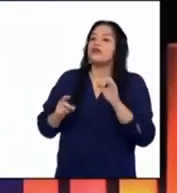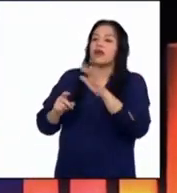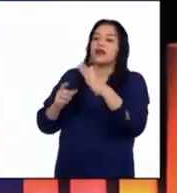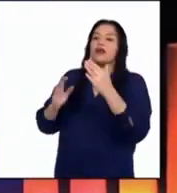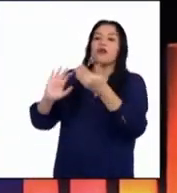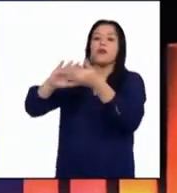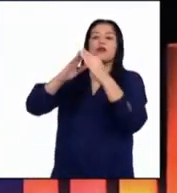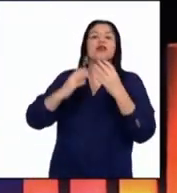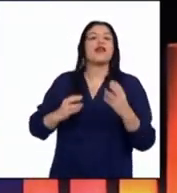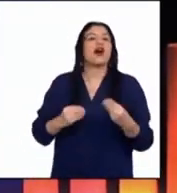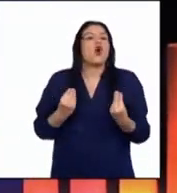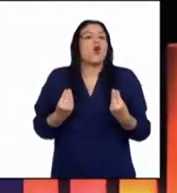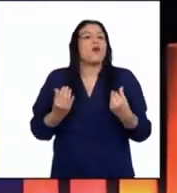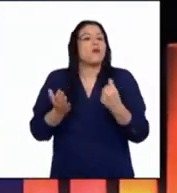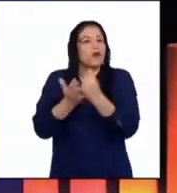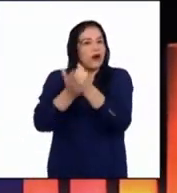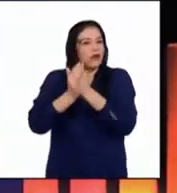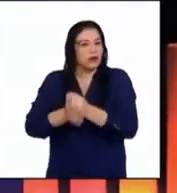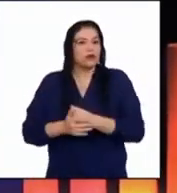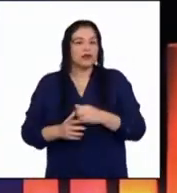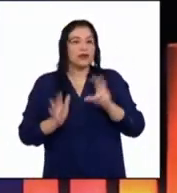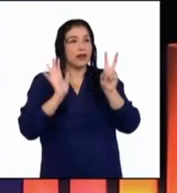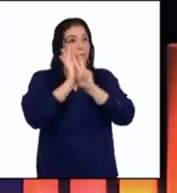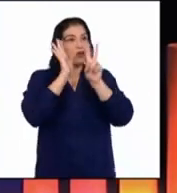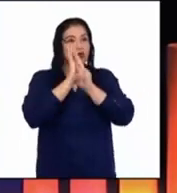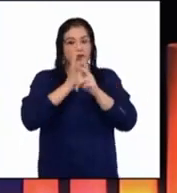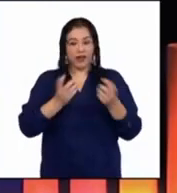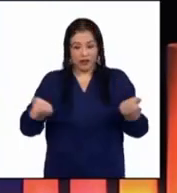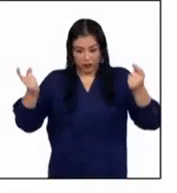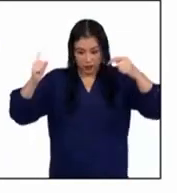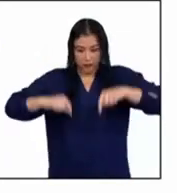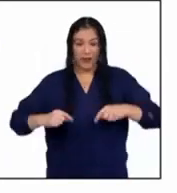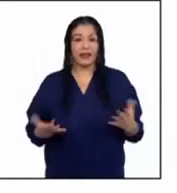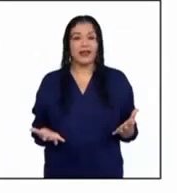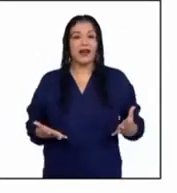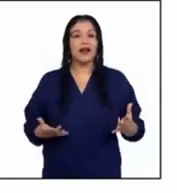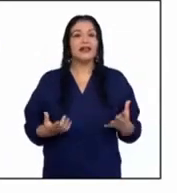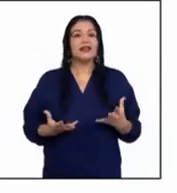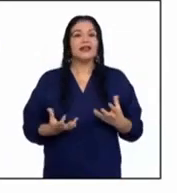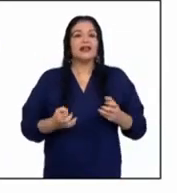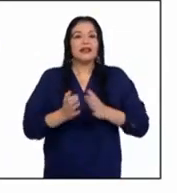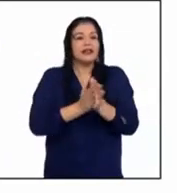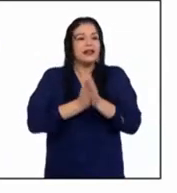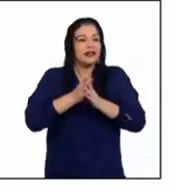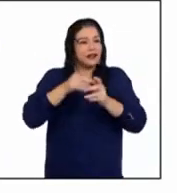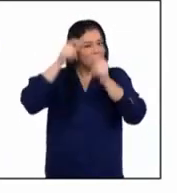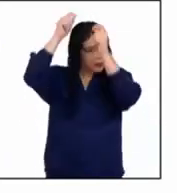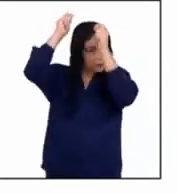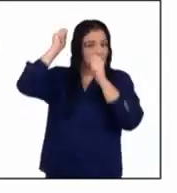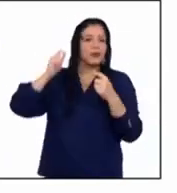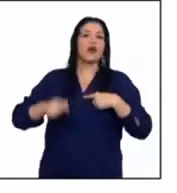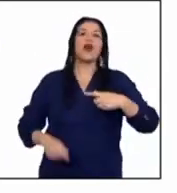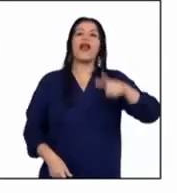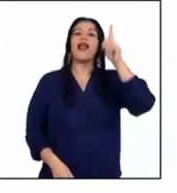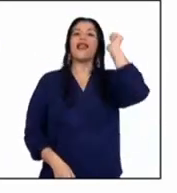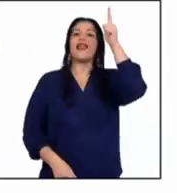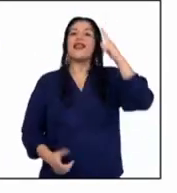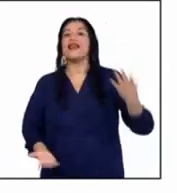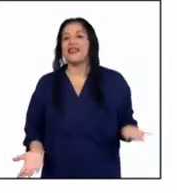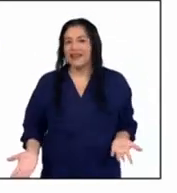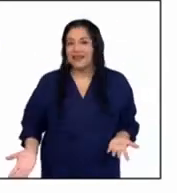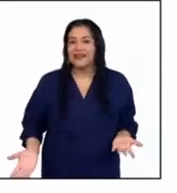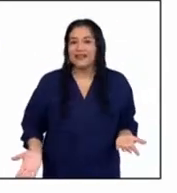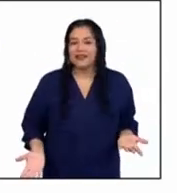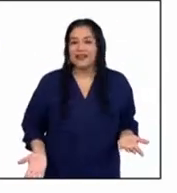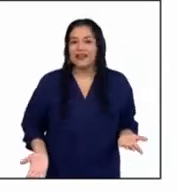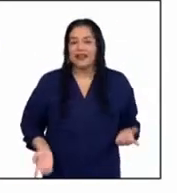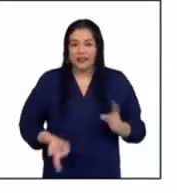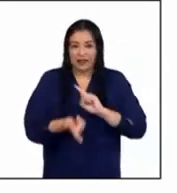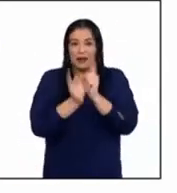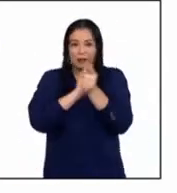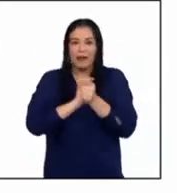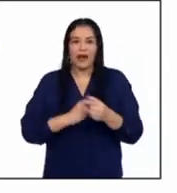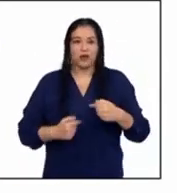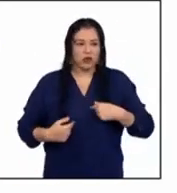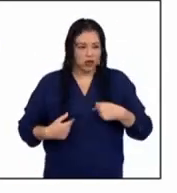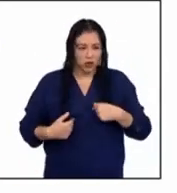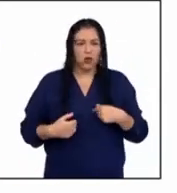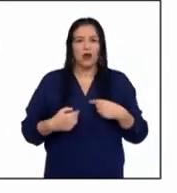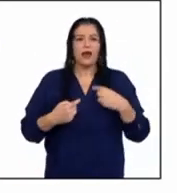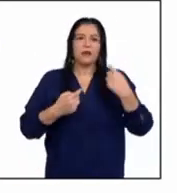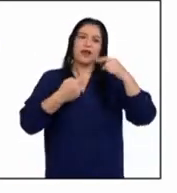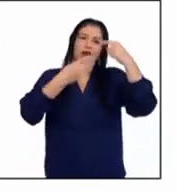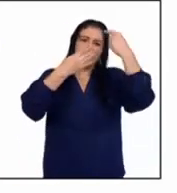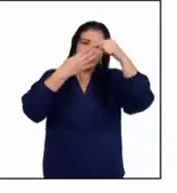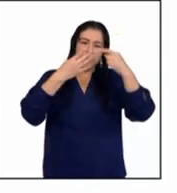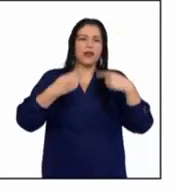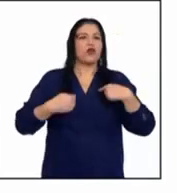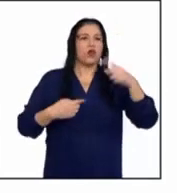todo. Y entonces el voluntario se presentaba a esta actividad con una gorra que decía líder, ¿no? Líder y operario y todo,